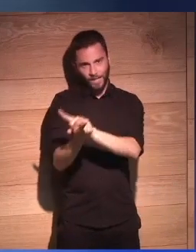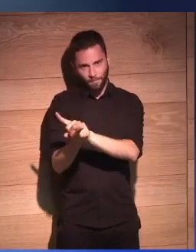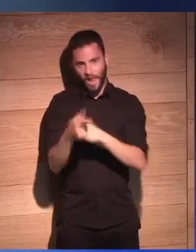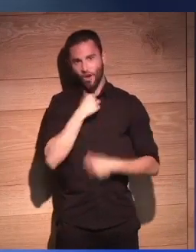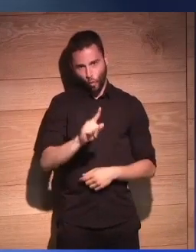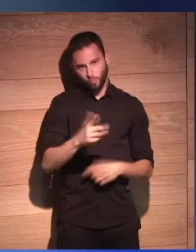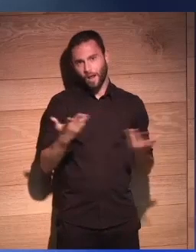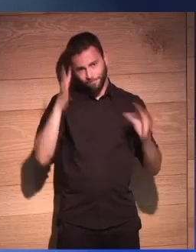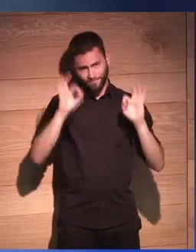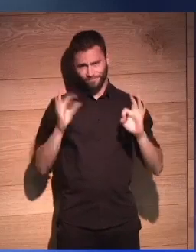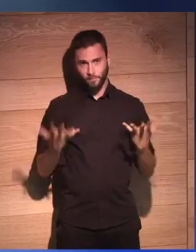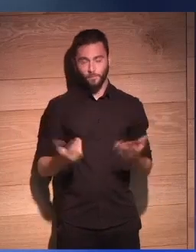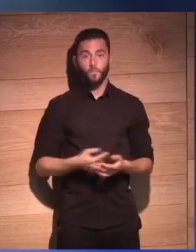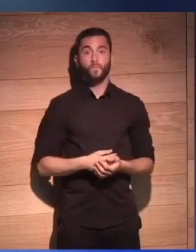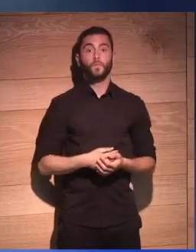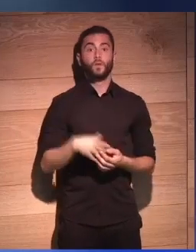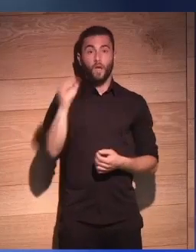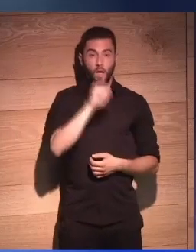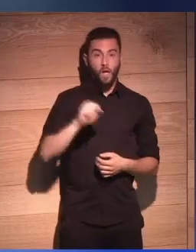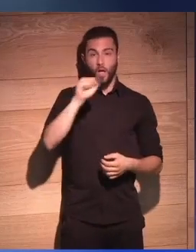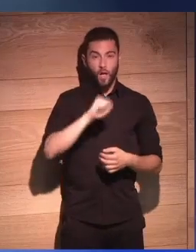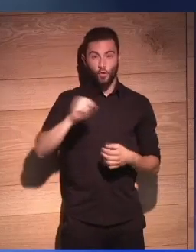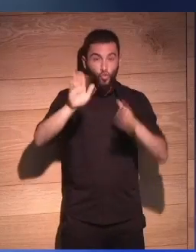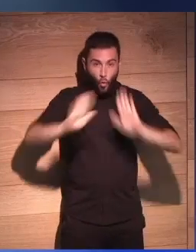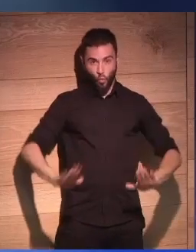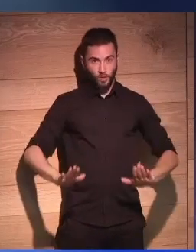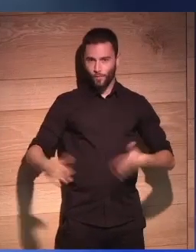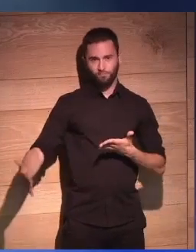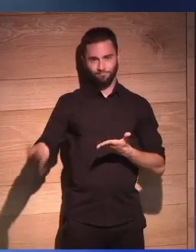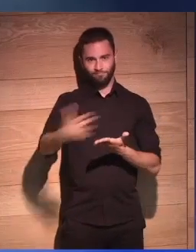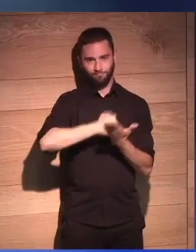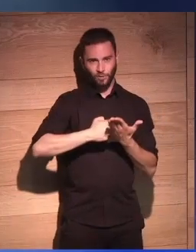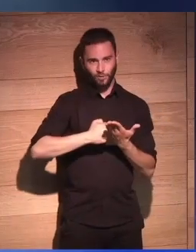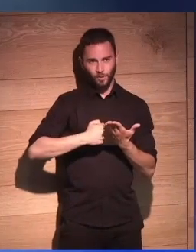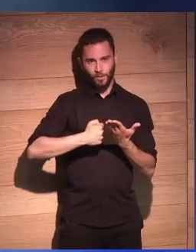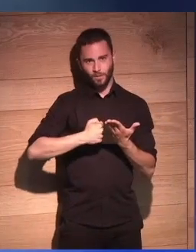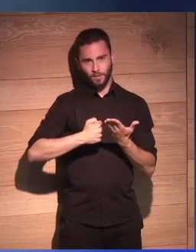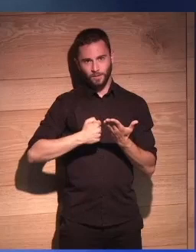a gustar. Sobre todo en los últimos años vamos todos casi a tener cierta